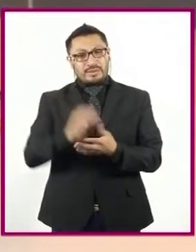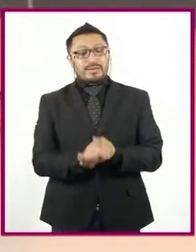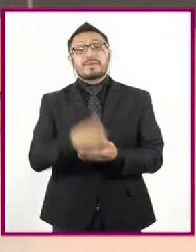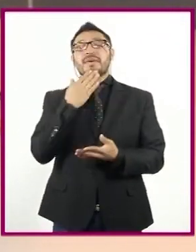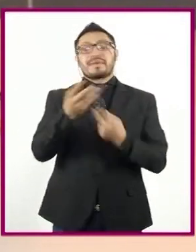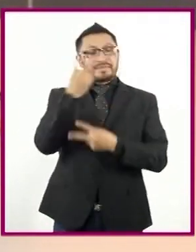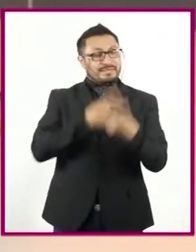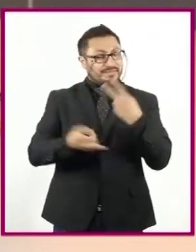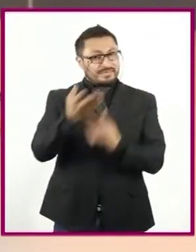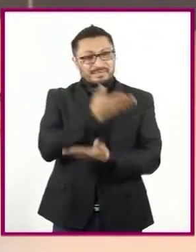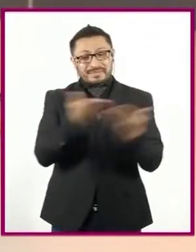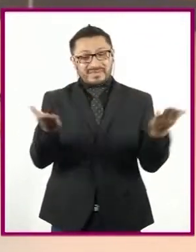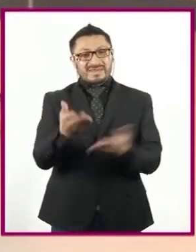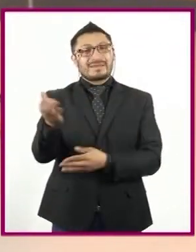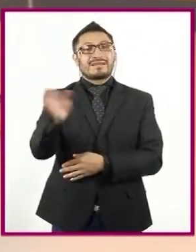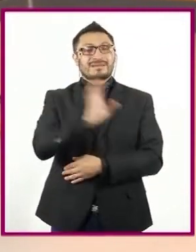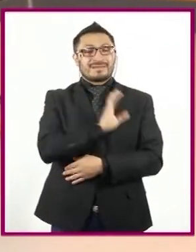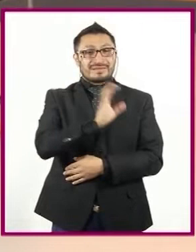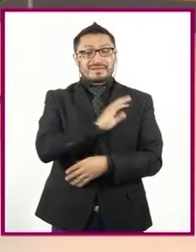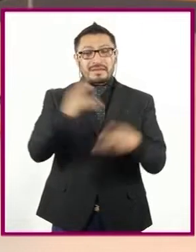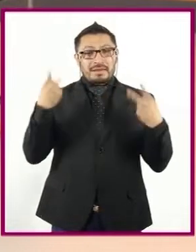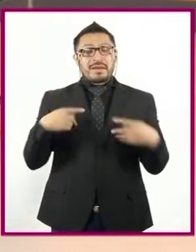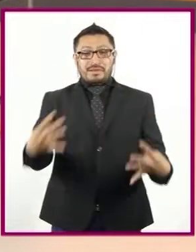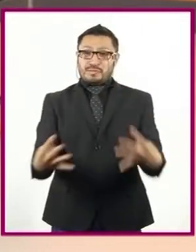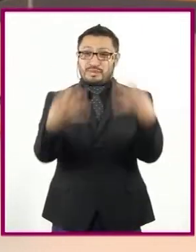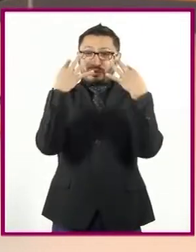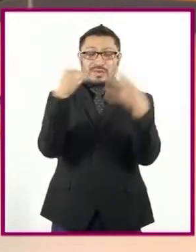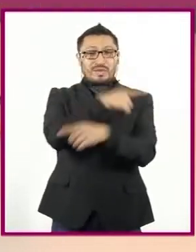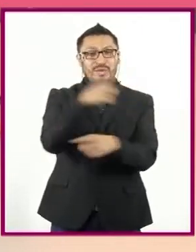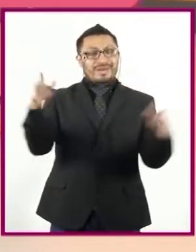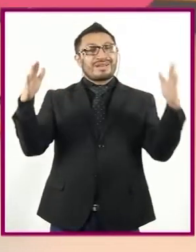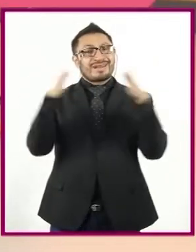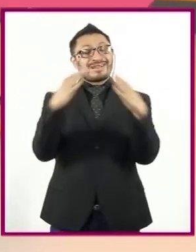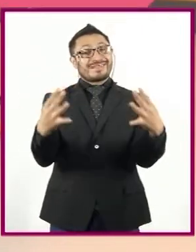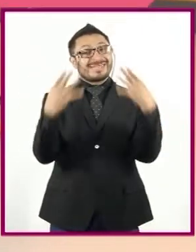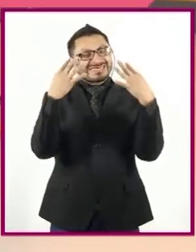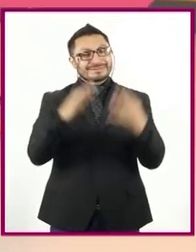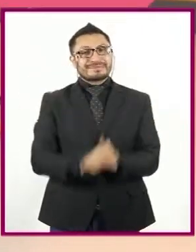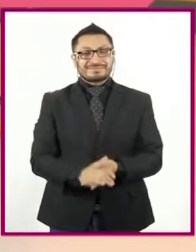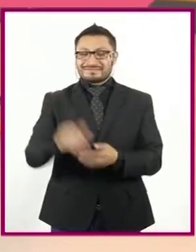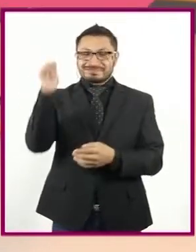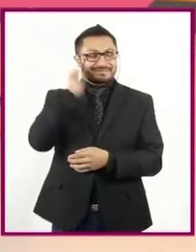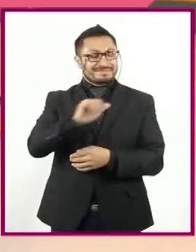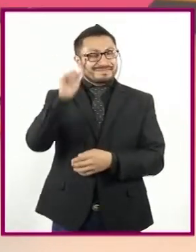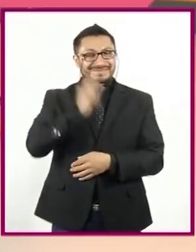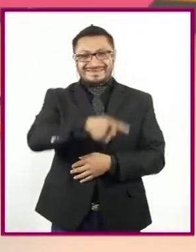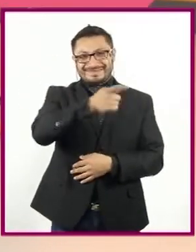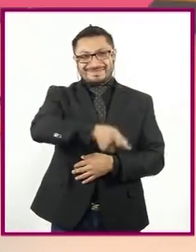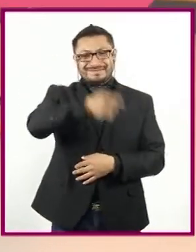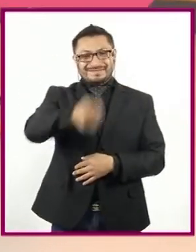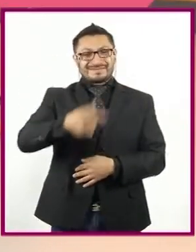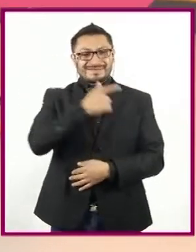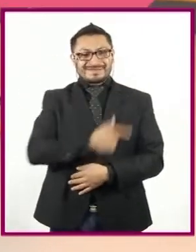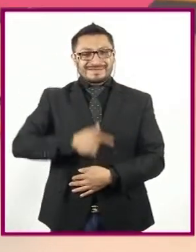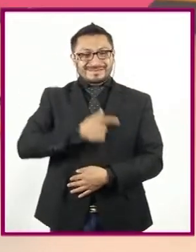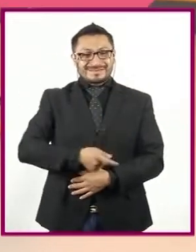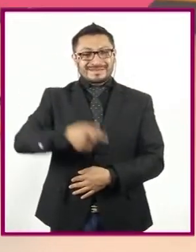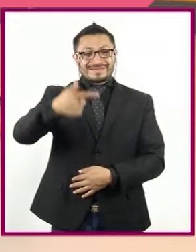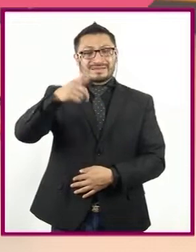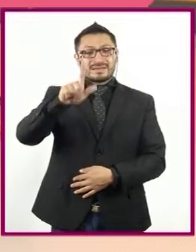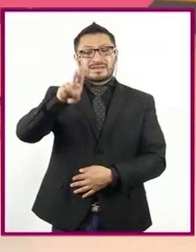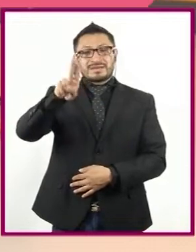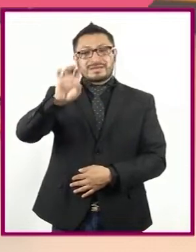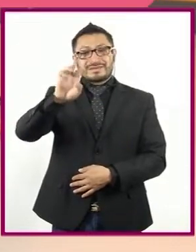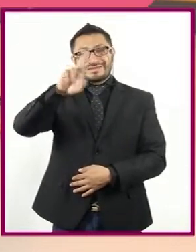Bienvenidas y bienvenidos apreciables televidentes que nos siguen desde sus casas. Como siempre les saluda Guerrero Calvillo y